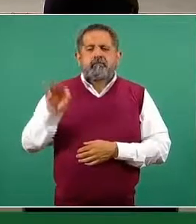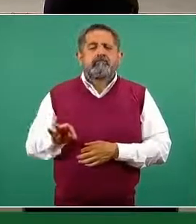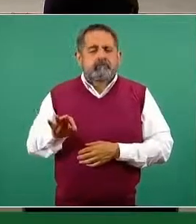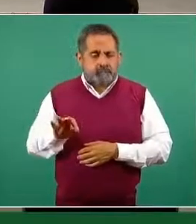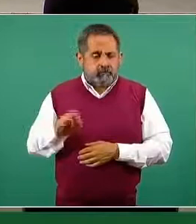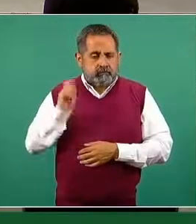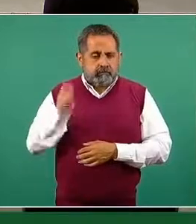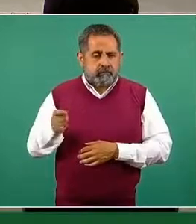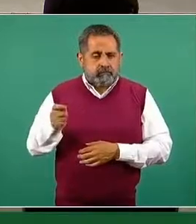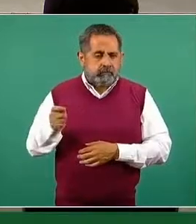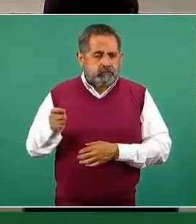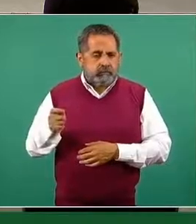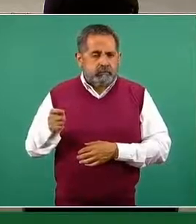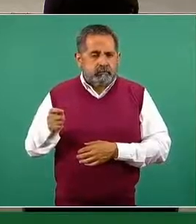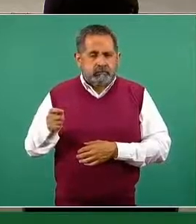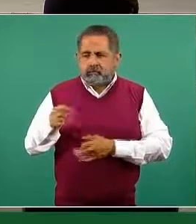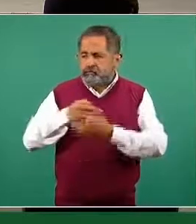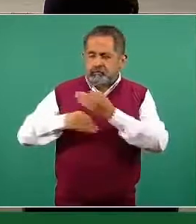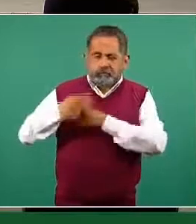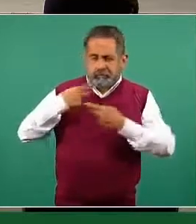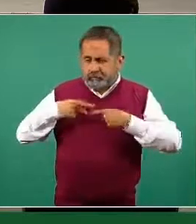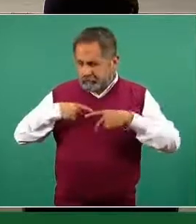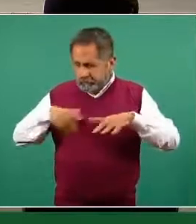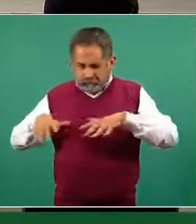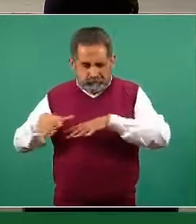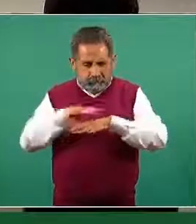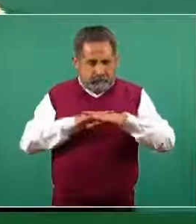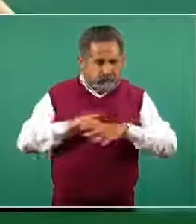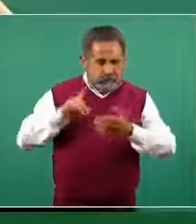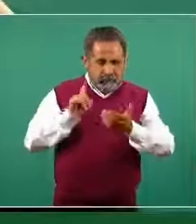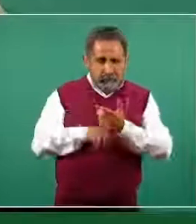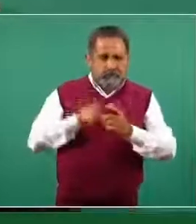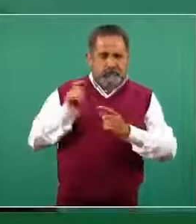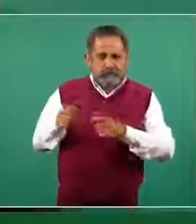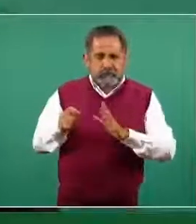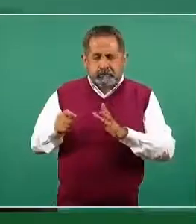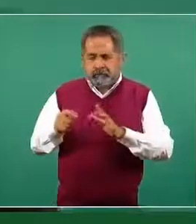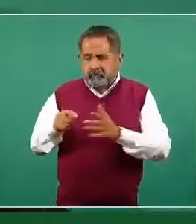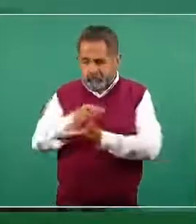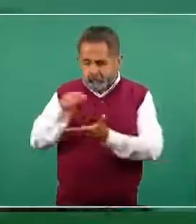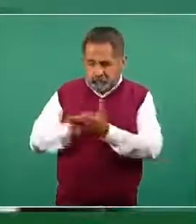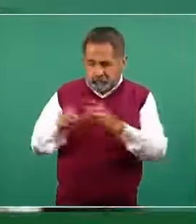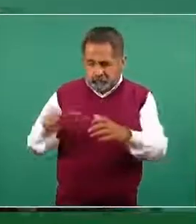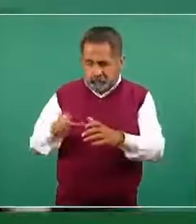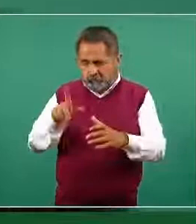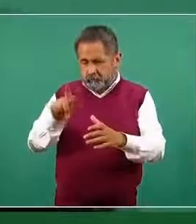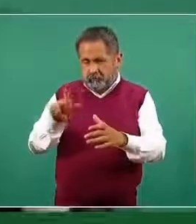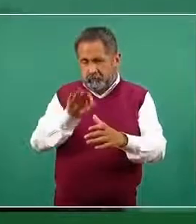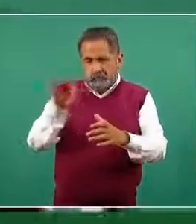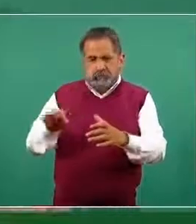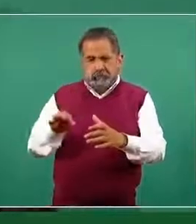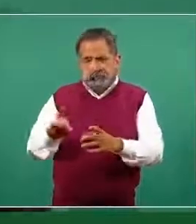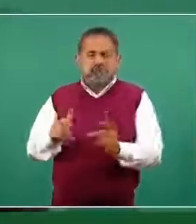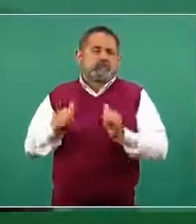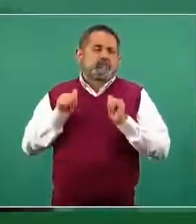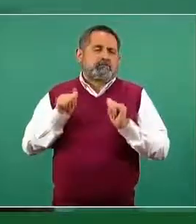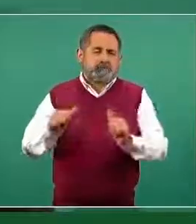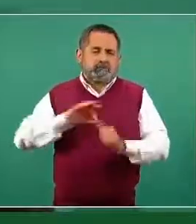75% de toda la población que viva en cierto lugar para poder tener